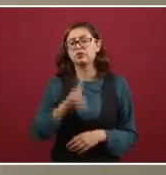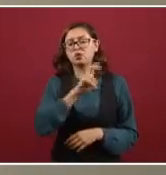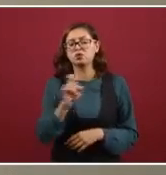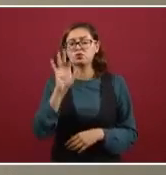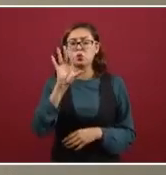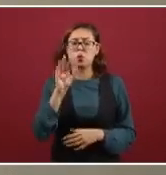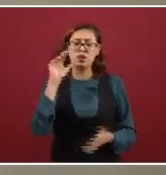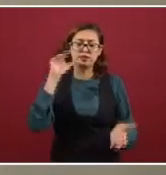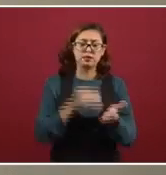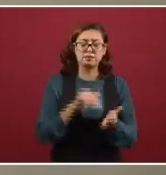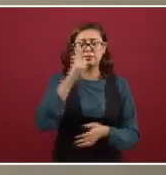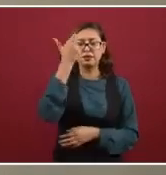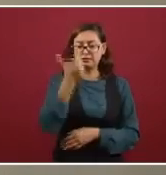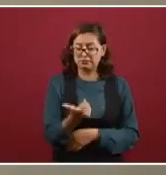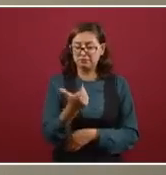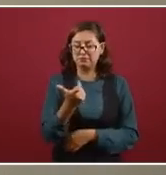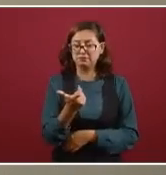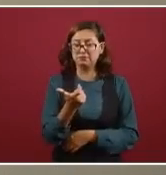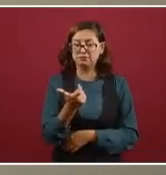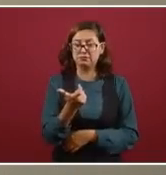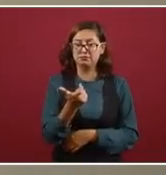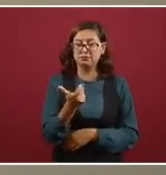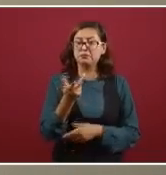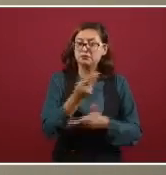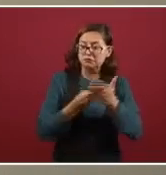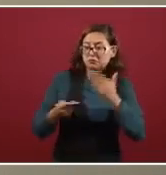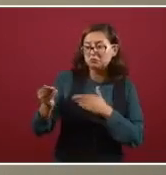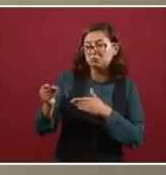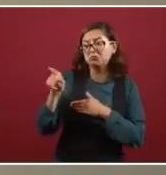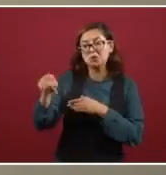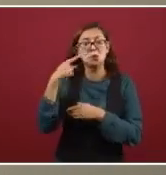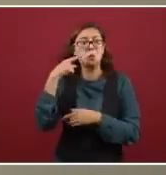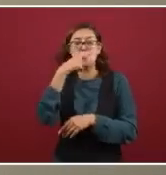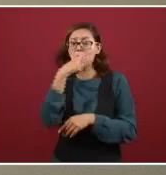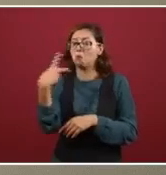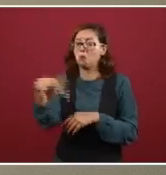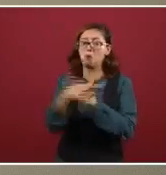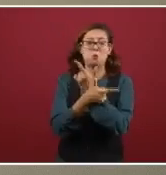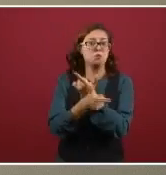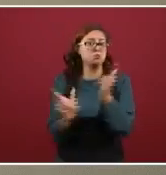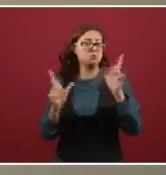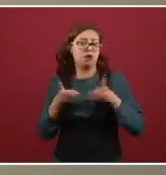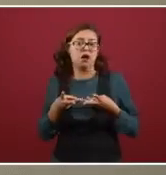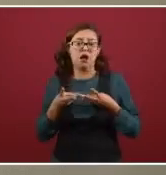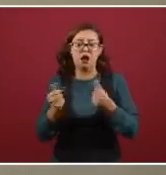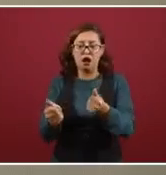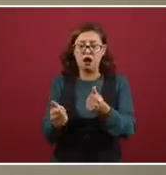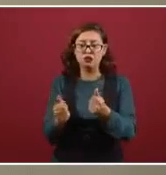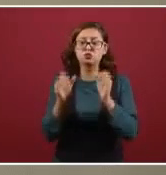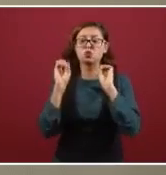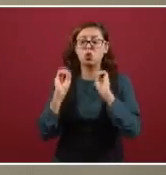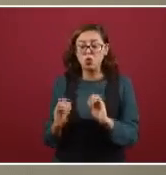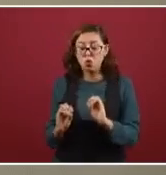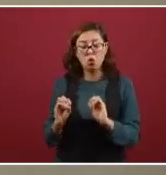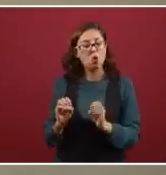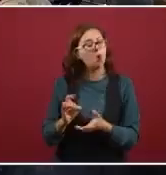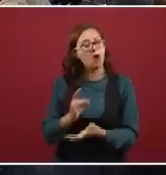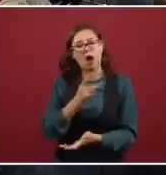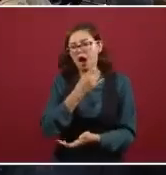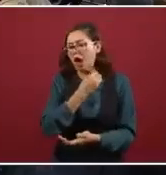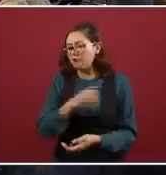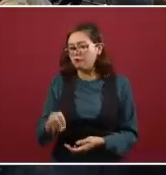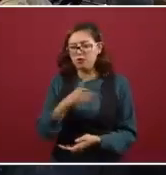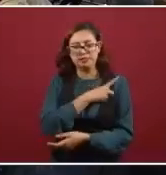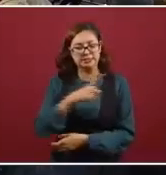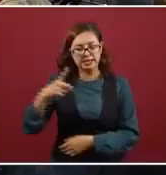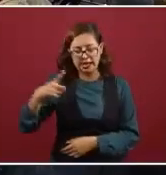mil pesos que van a recibir, ellos se lo pueden gastar, como usted dice, en lo que quieran, o de ahí tienen que financiar, no sé, parte de